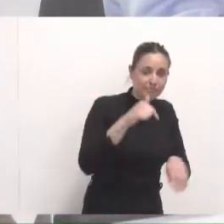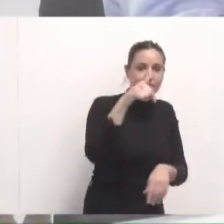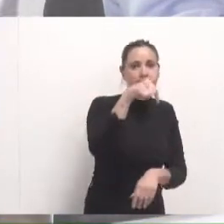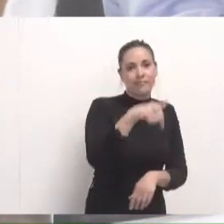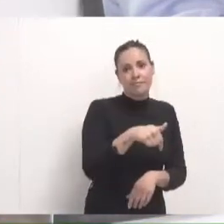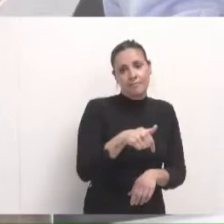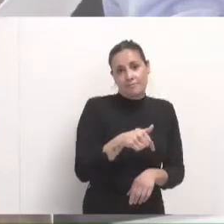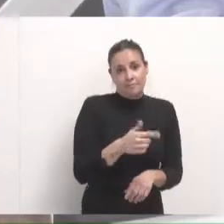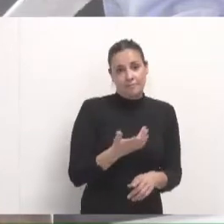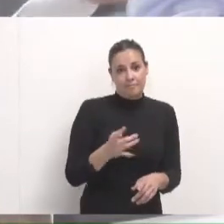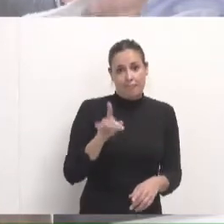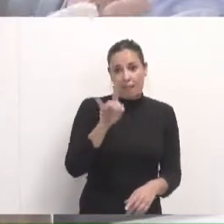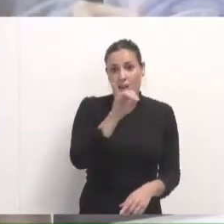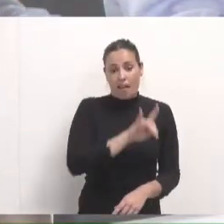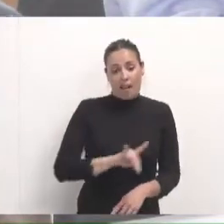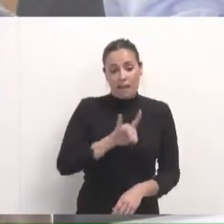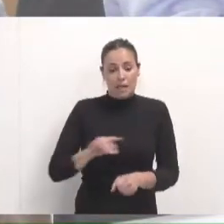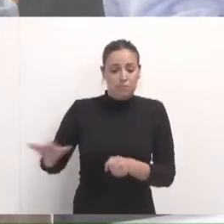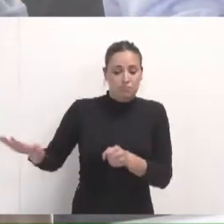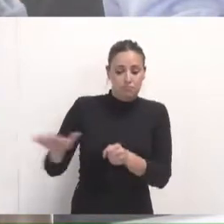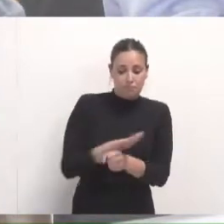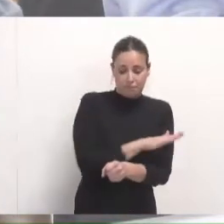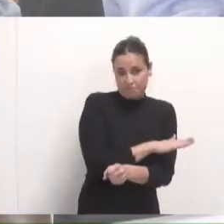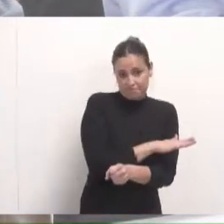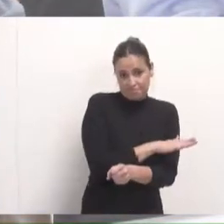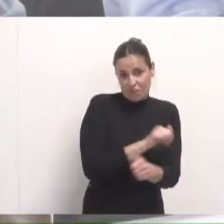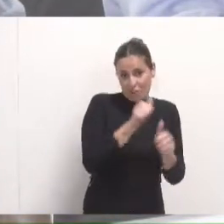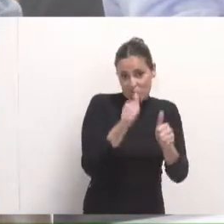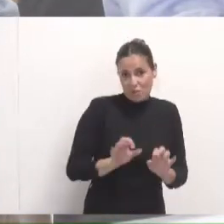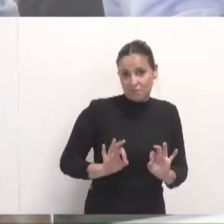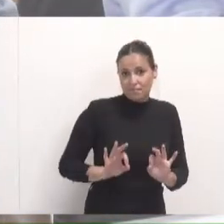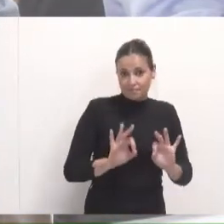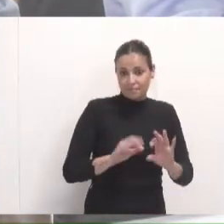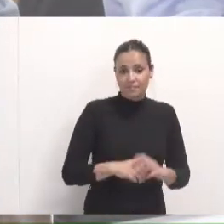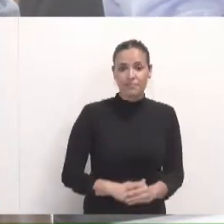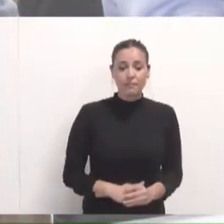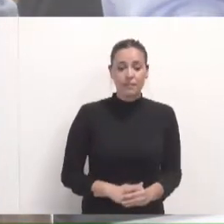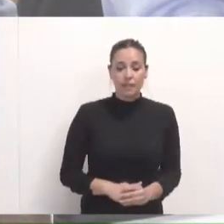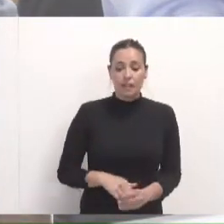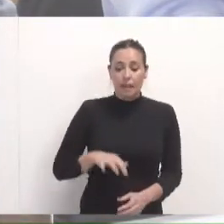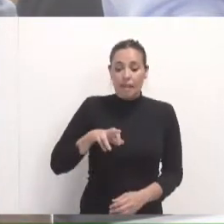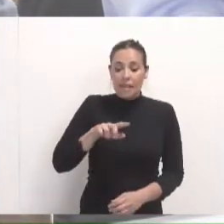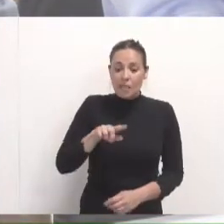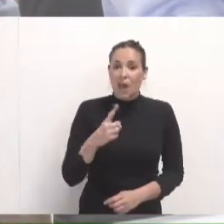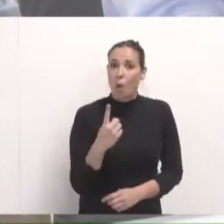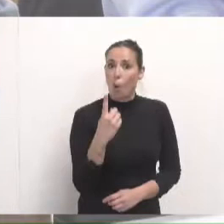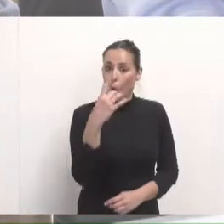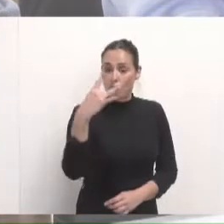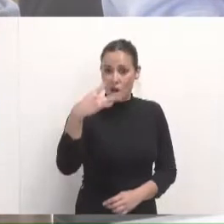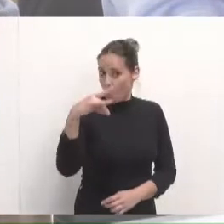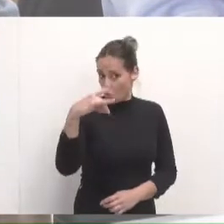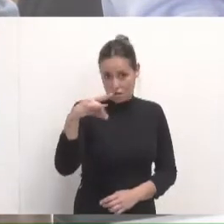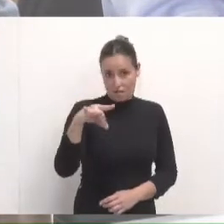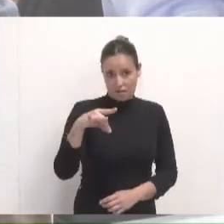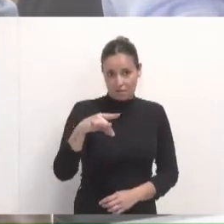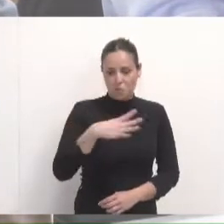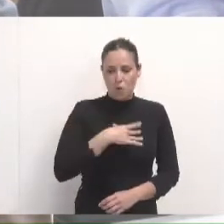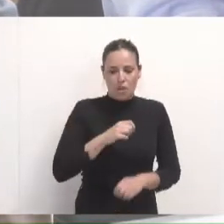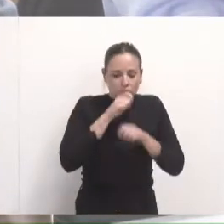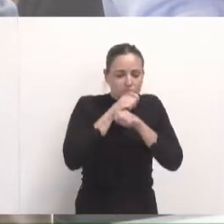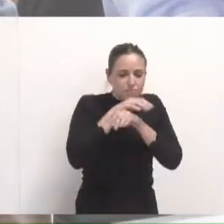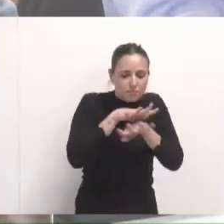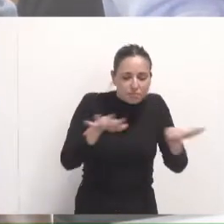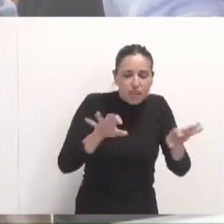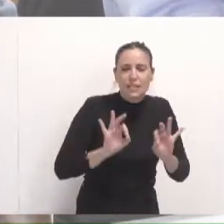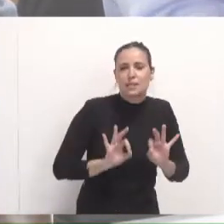que entrar en Canarias, ¿no? Una sola de estas termitas, bueno, pues tiene una capacidad de dispersión determinada, que